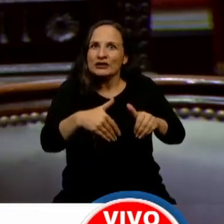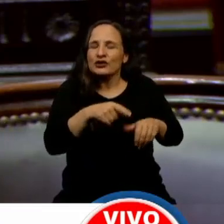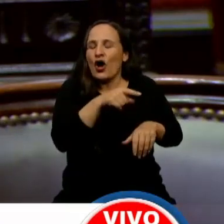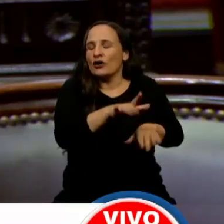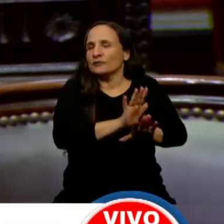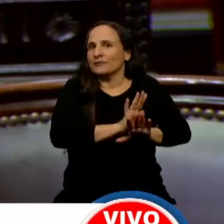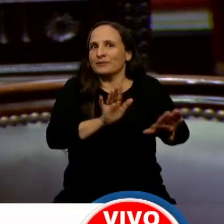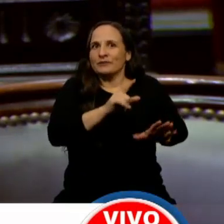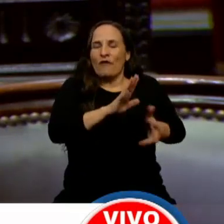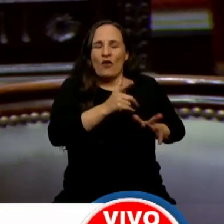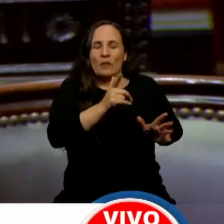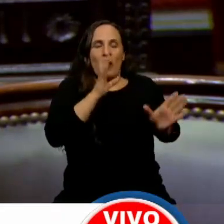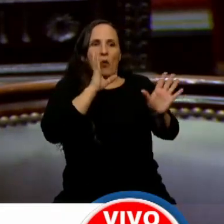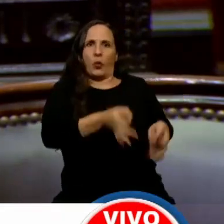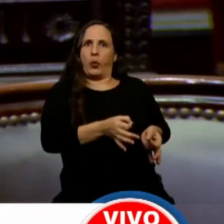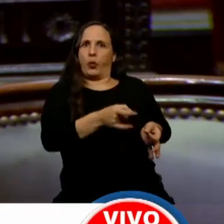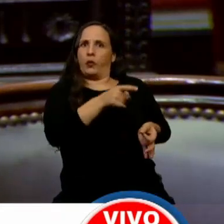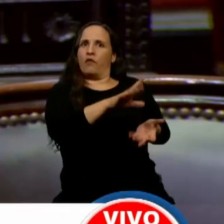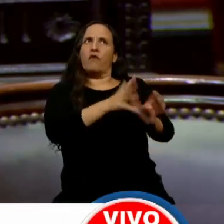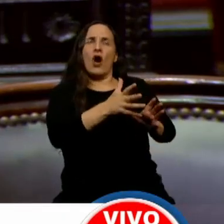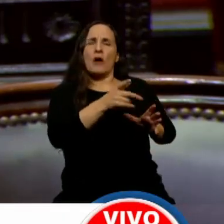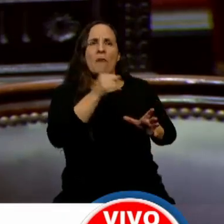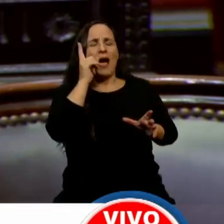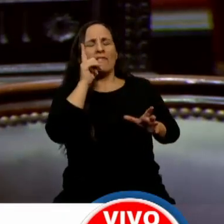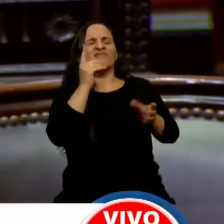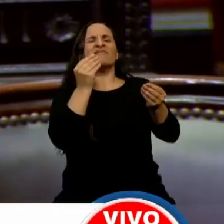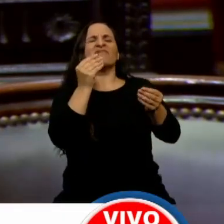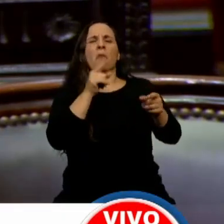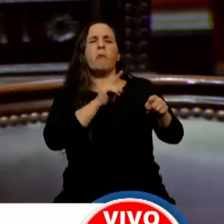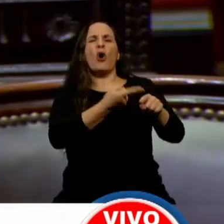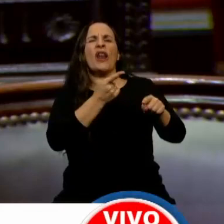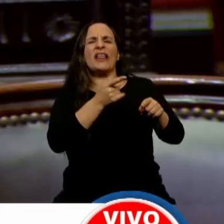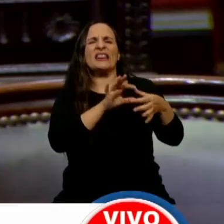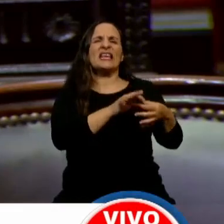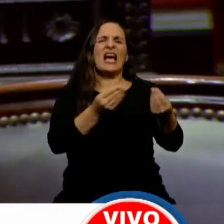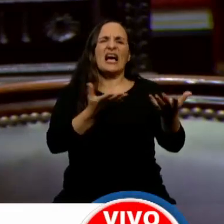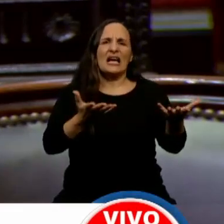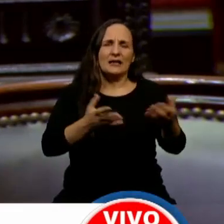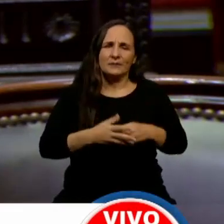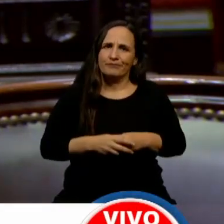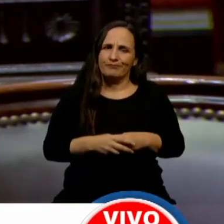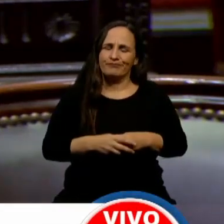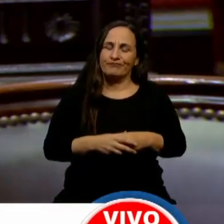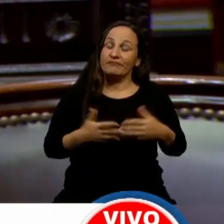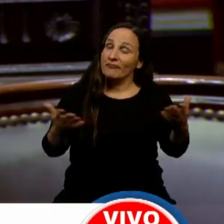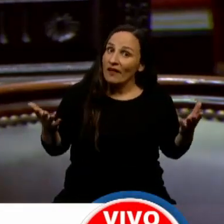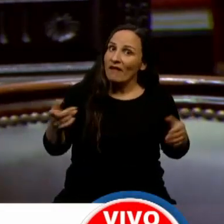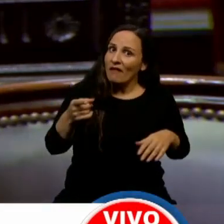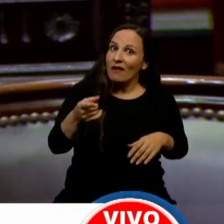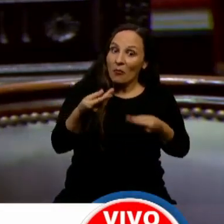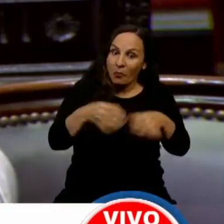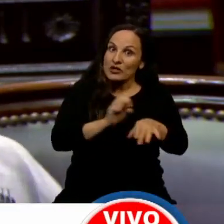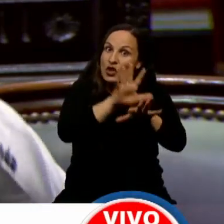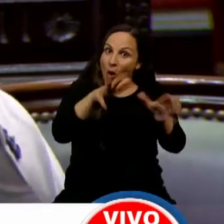máxima expresión de una forma de conceptualizar la política. Mire, licenciado, cuando empezó la